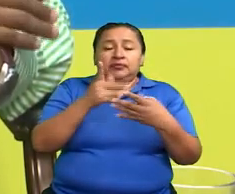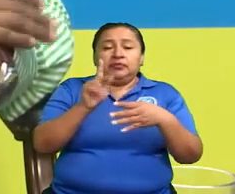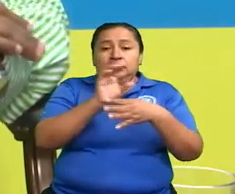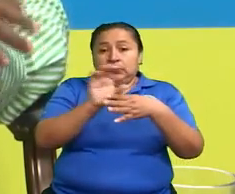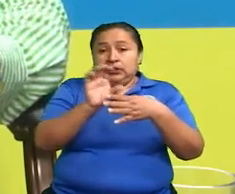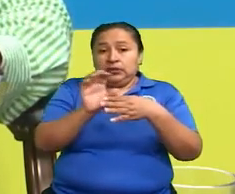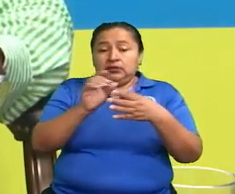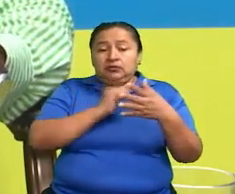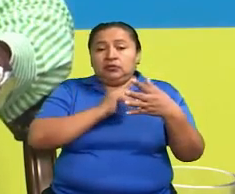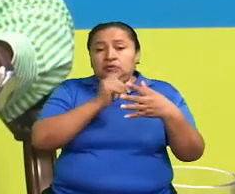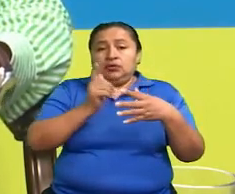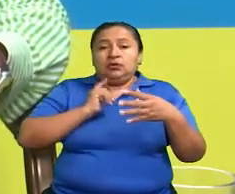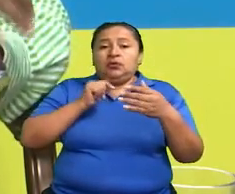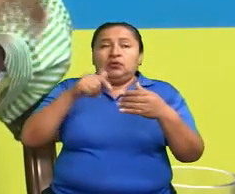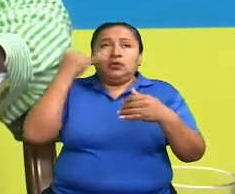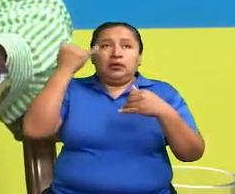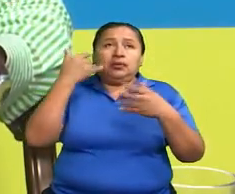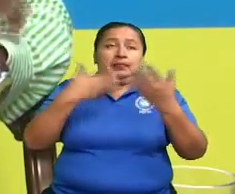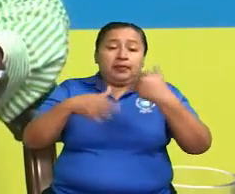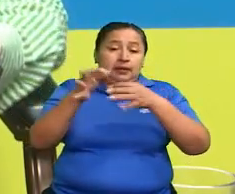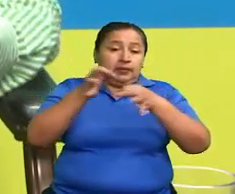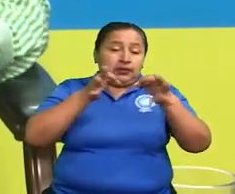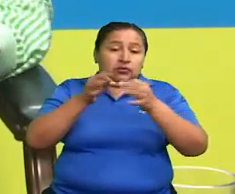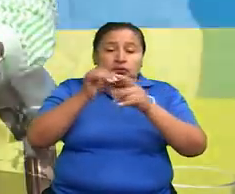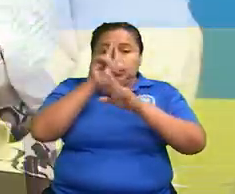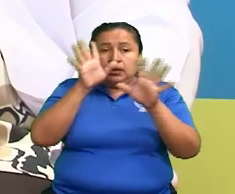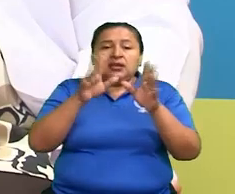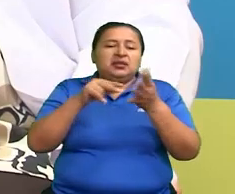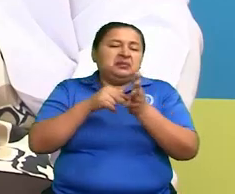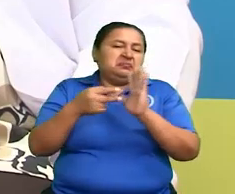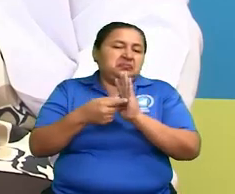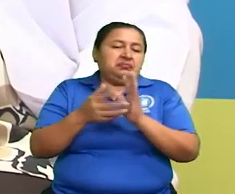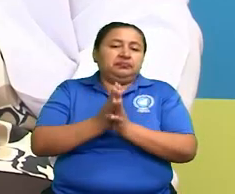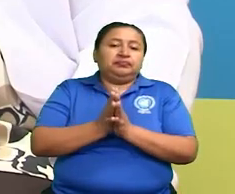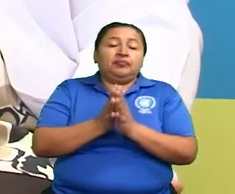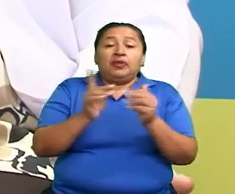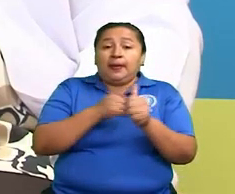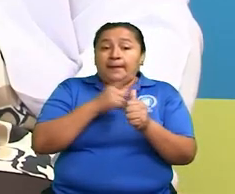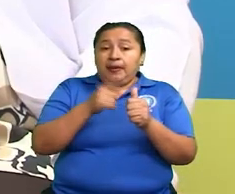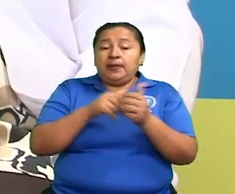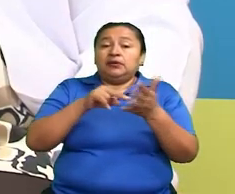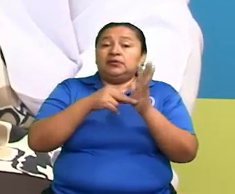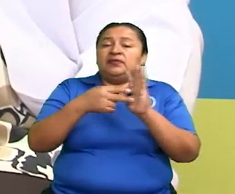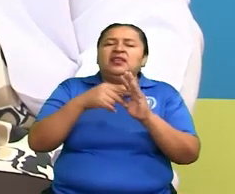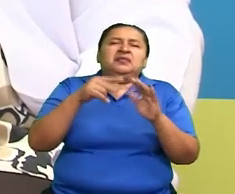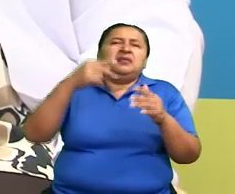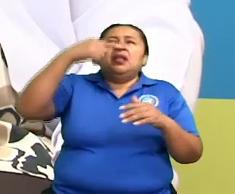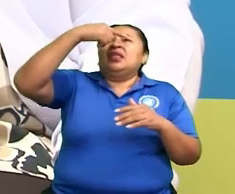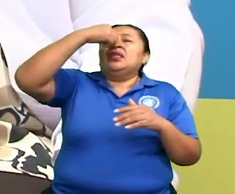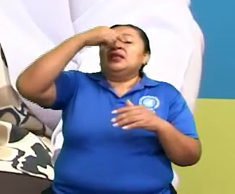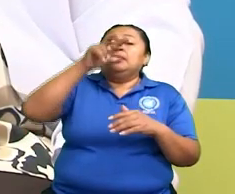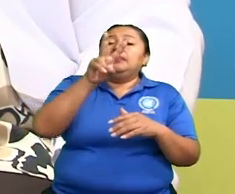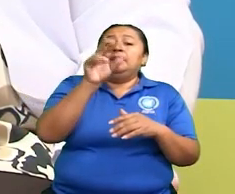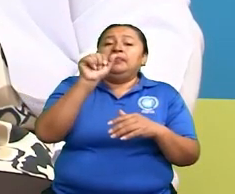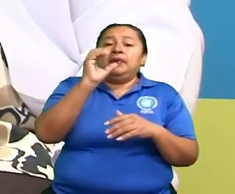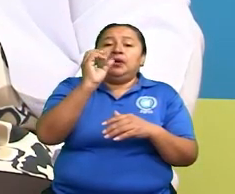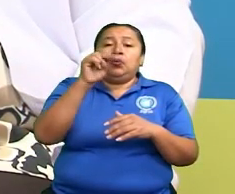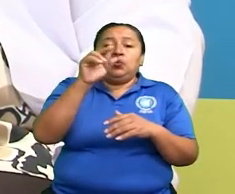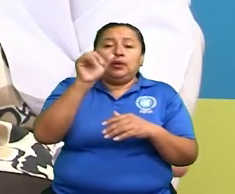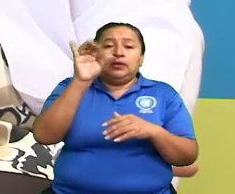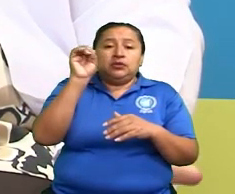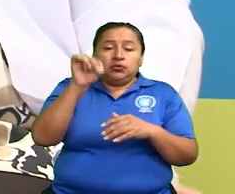tiene un concepto más detallado de lo que es esto. Primeramente vamos a hablar lo que es vacunación. Vacunación es la prevención